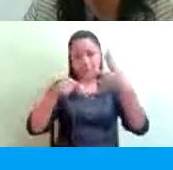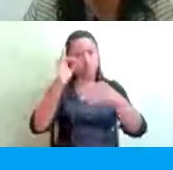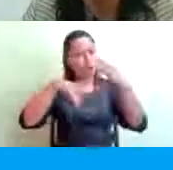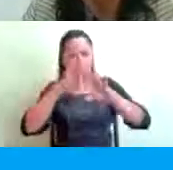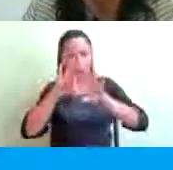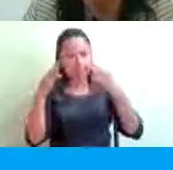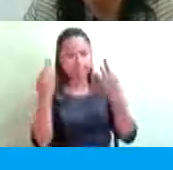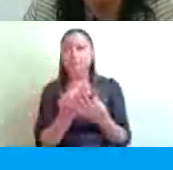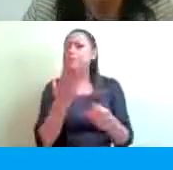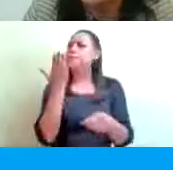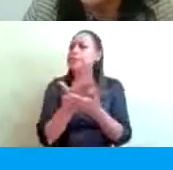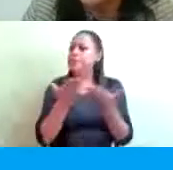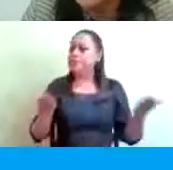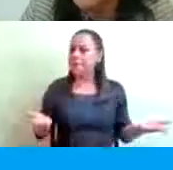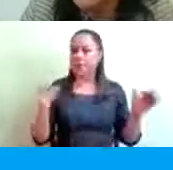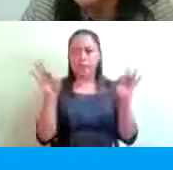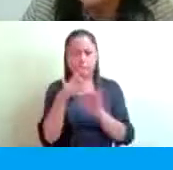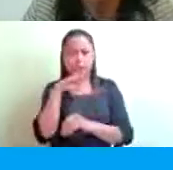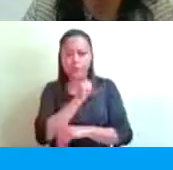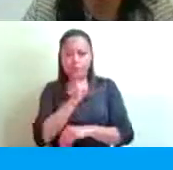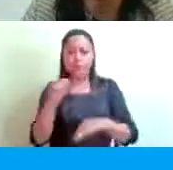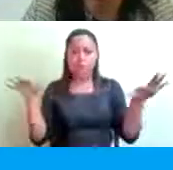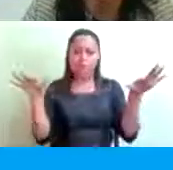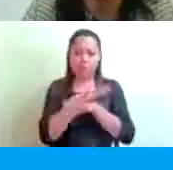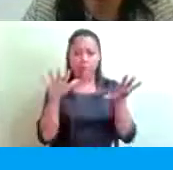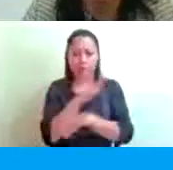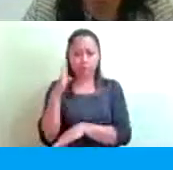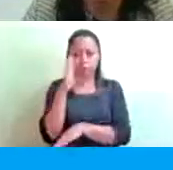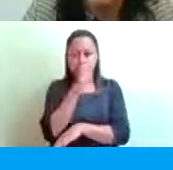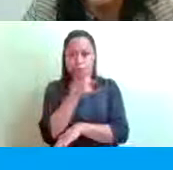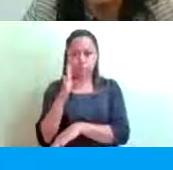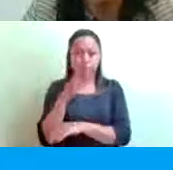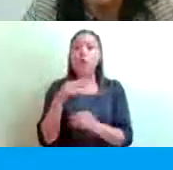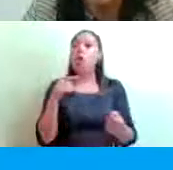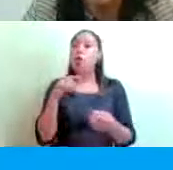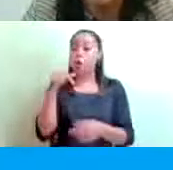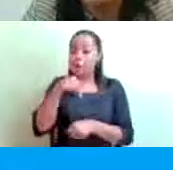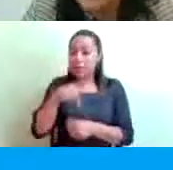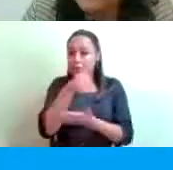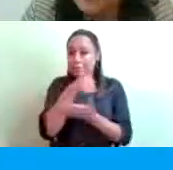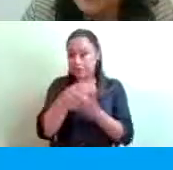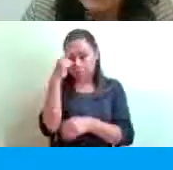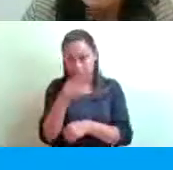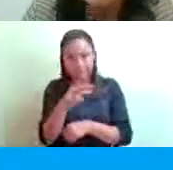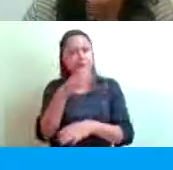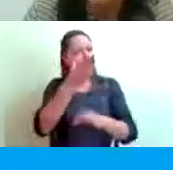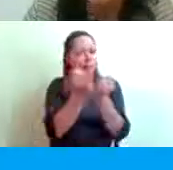cambio climático pues lo vemos a nivel local, o sea, tanto sus principales